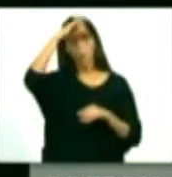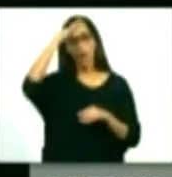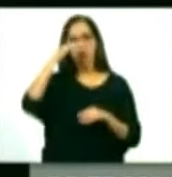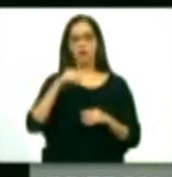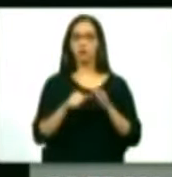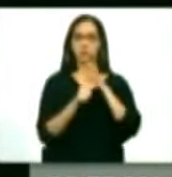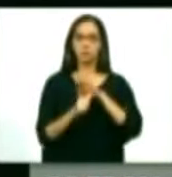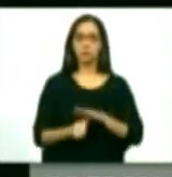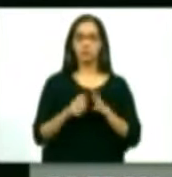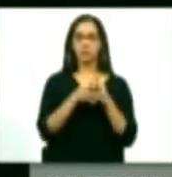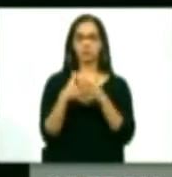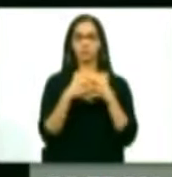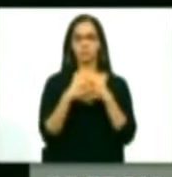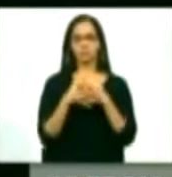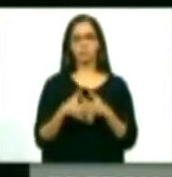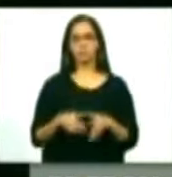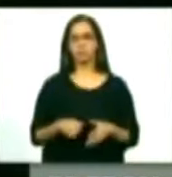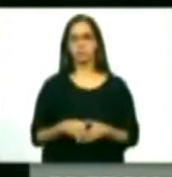imperialismo yanqui.